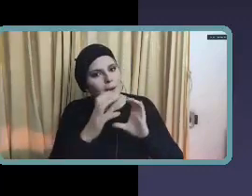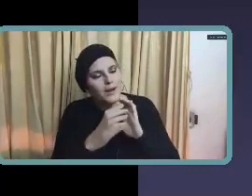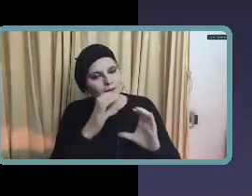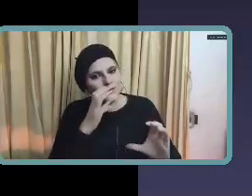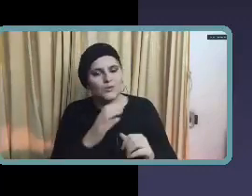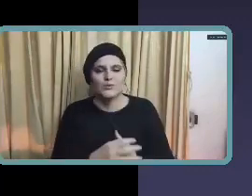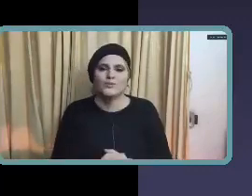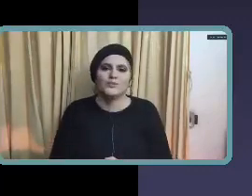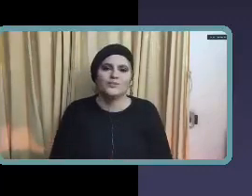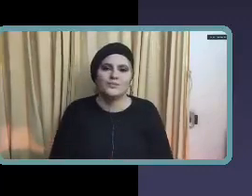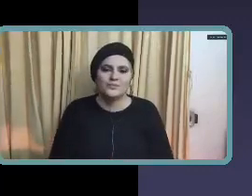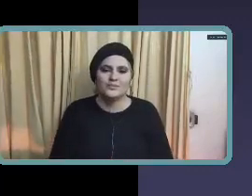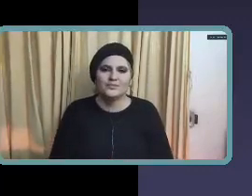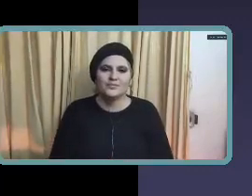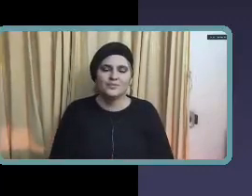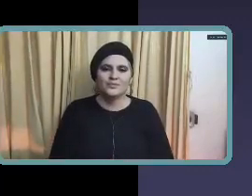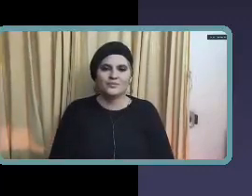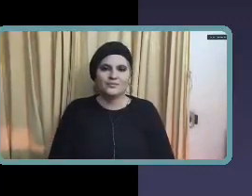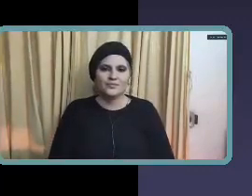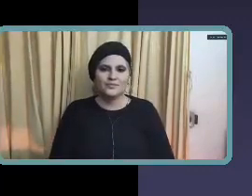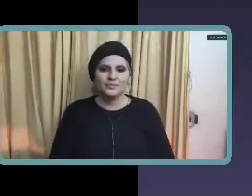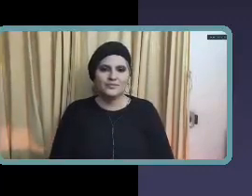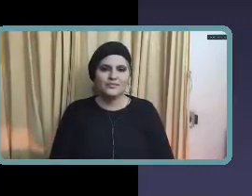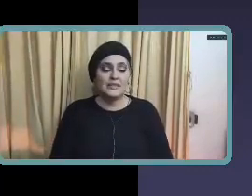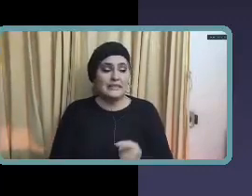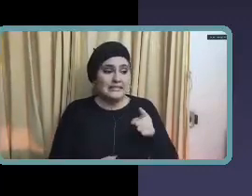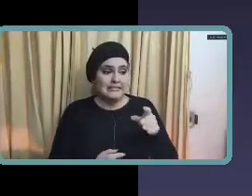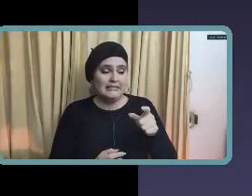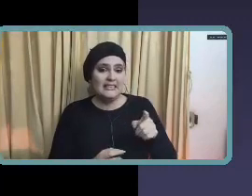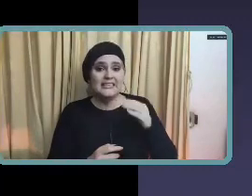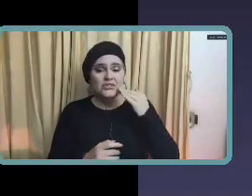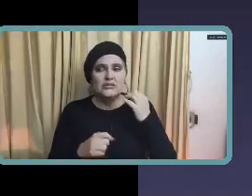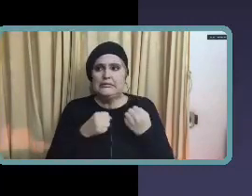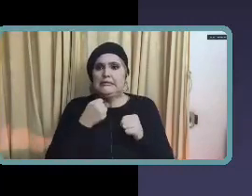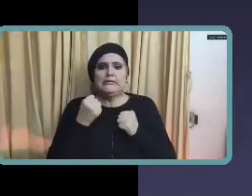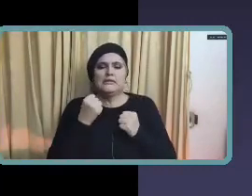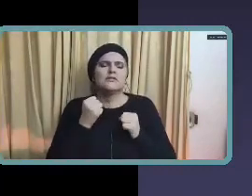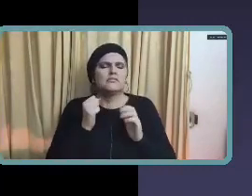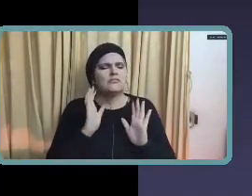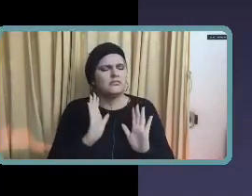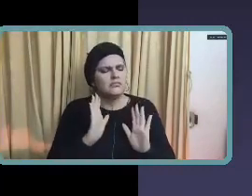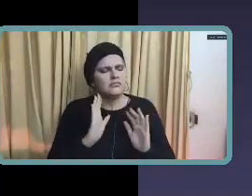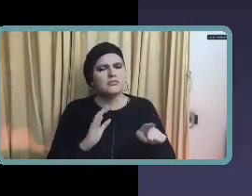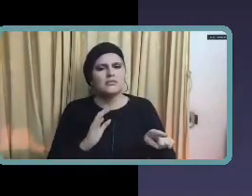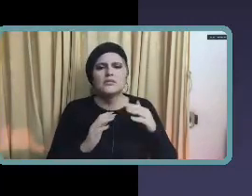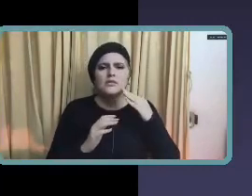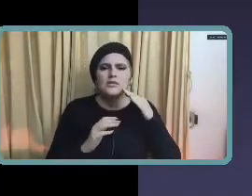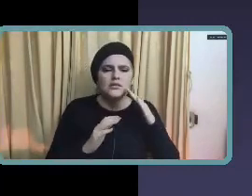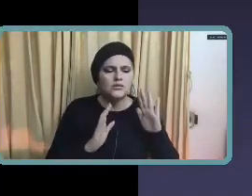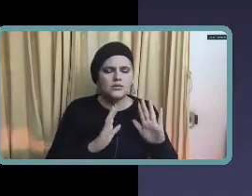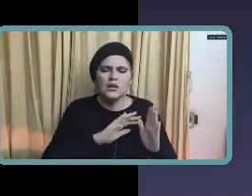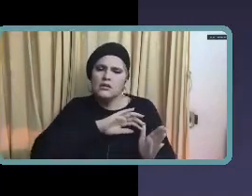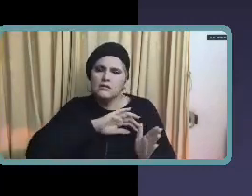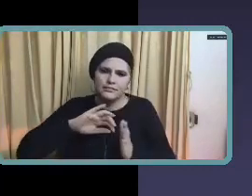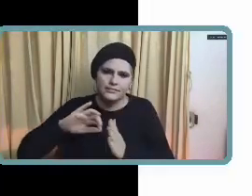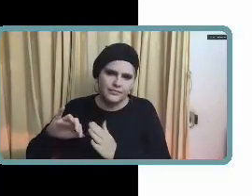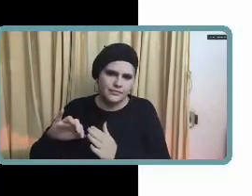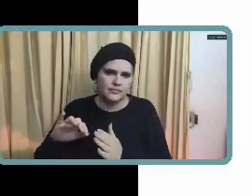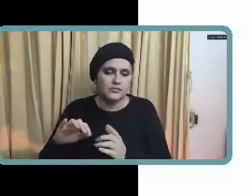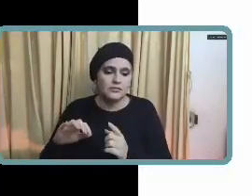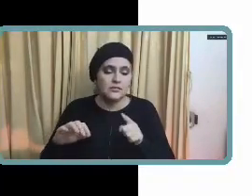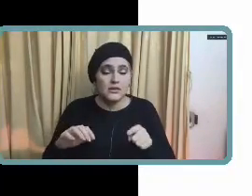que más tenemos que evitar es el estrés en la infancia temprana, en todas las edades, pero especialmente en la infancia